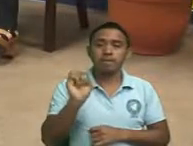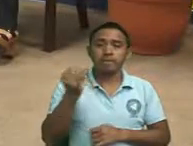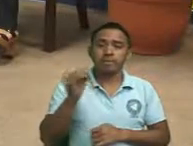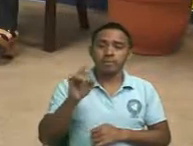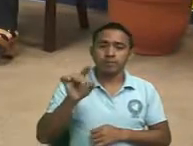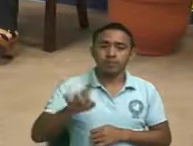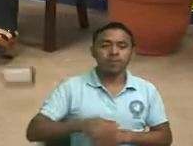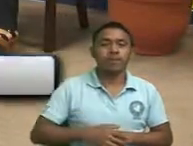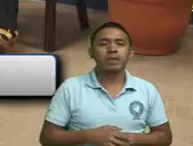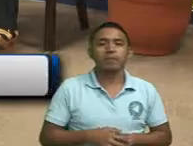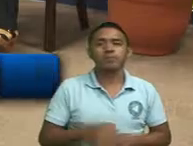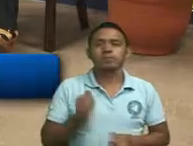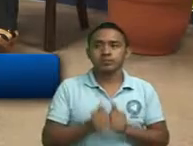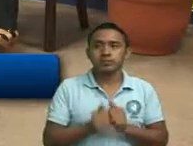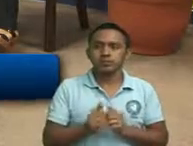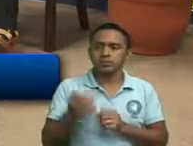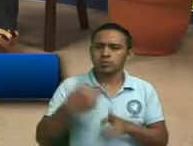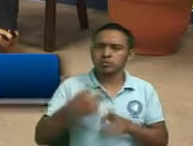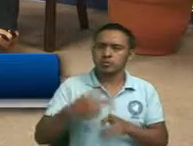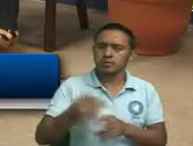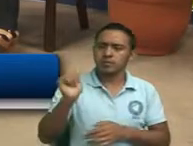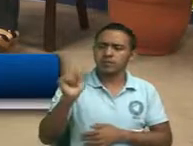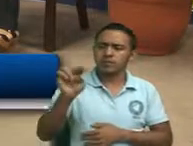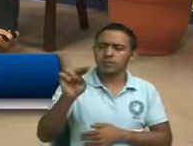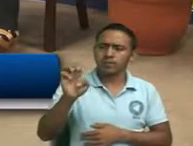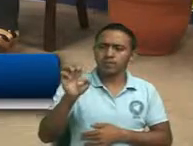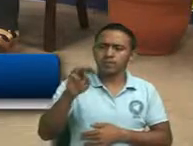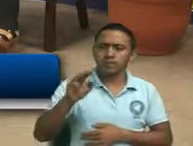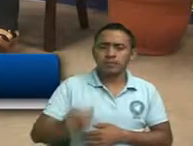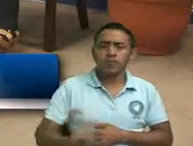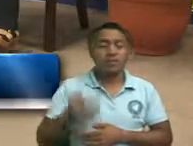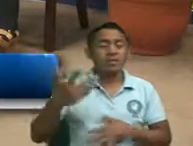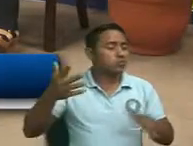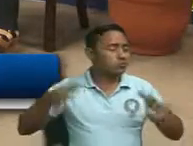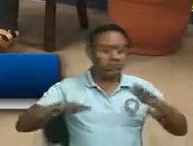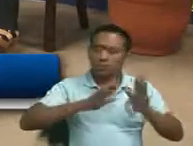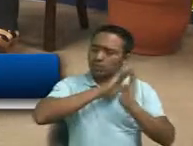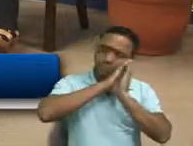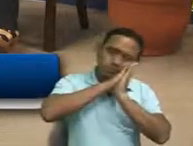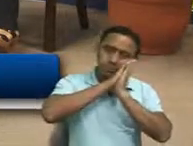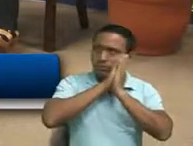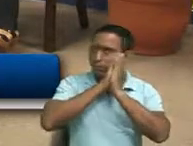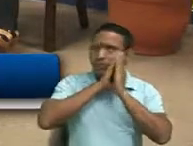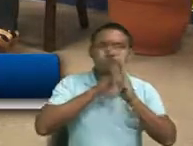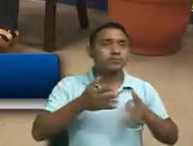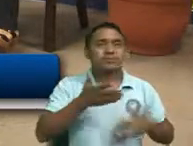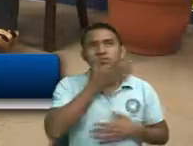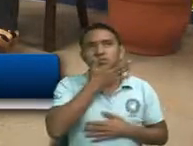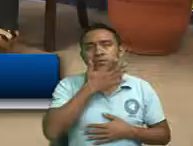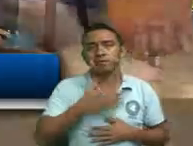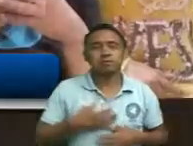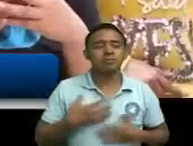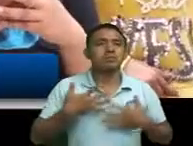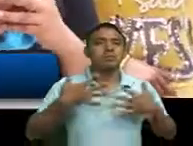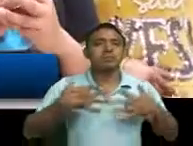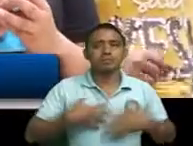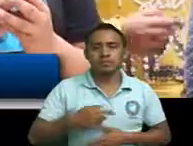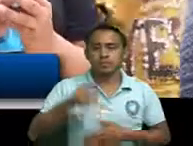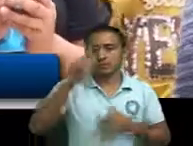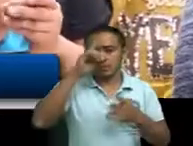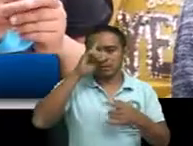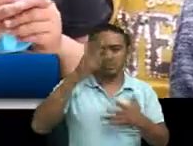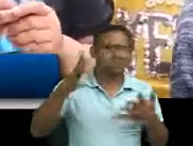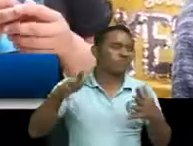sueño, apnea del sueño que se le conoce, ¿verdad? No pueden dormir, les cuesta respirar mientras duermen, les da